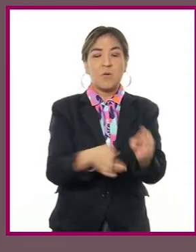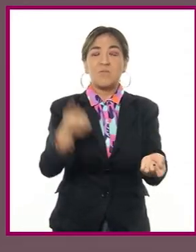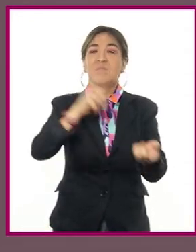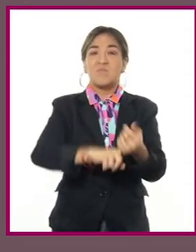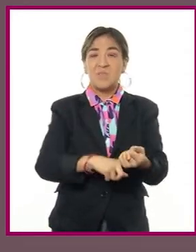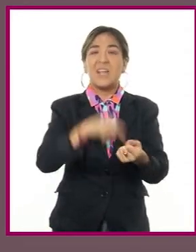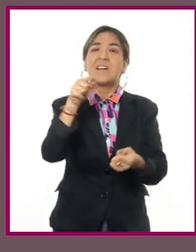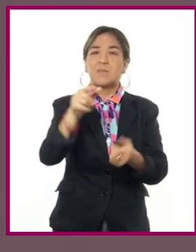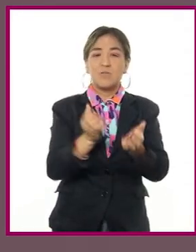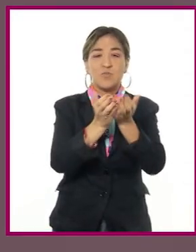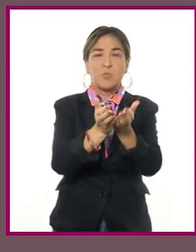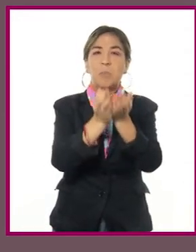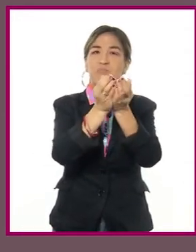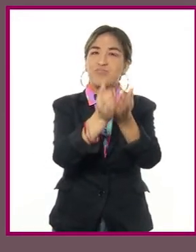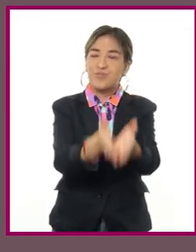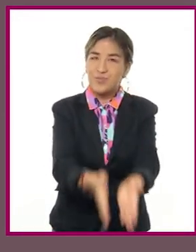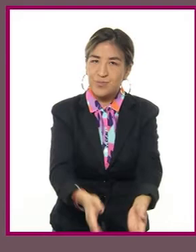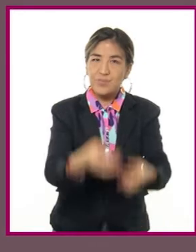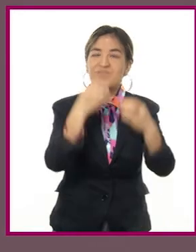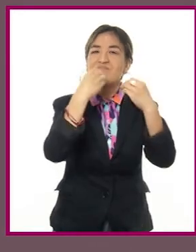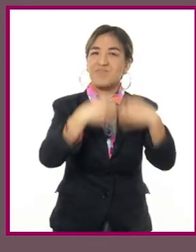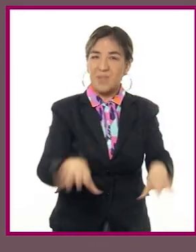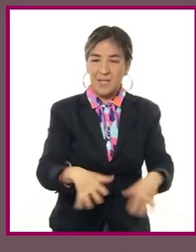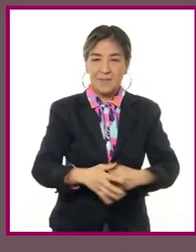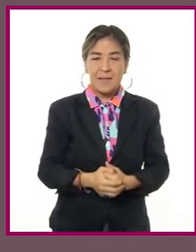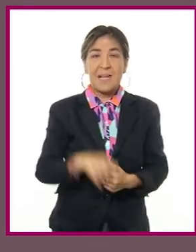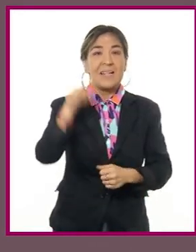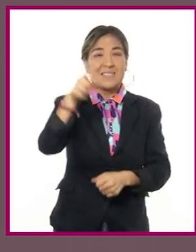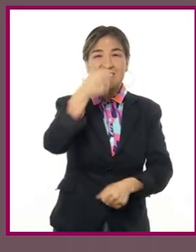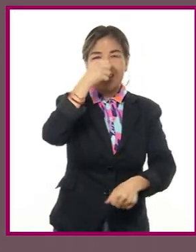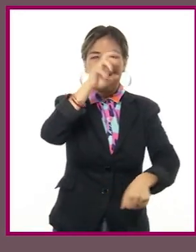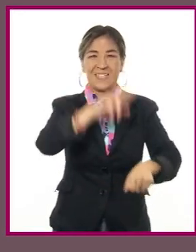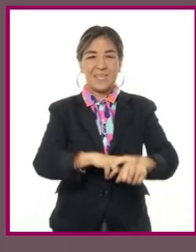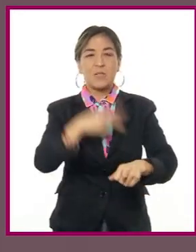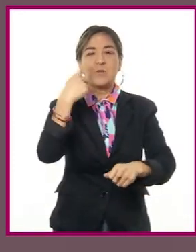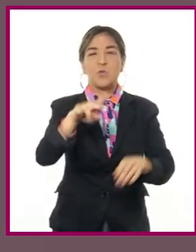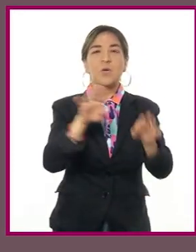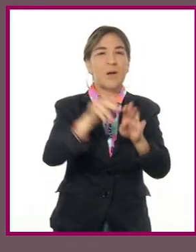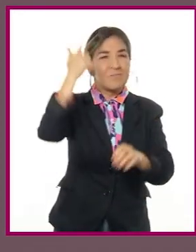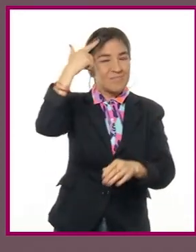en las costas de la Florida. Aunque la Secretaría de la Defensa